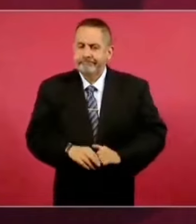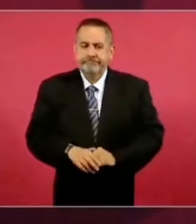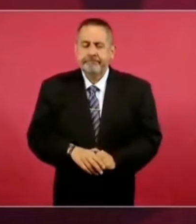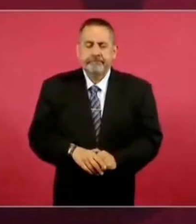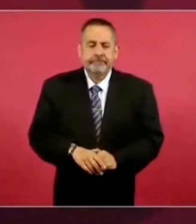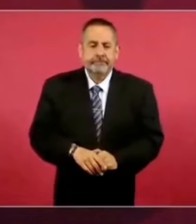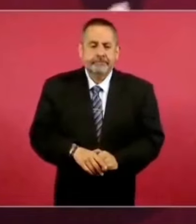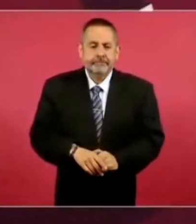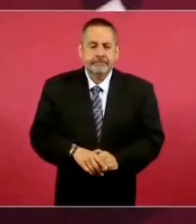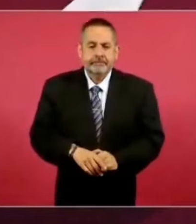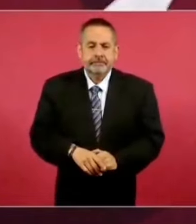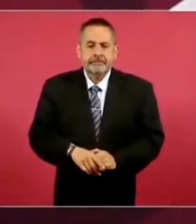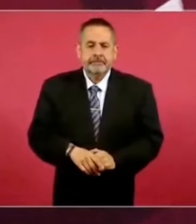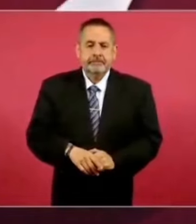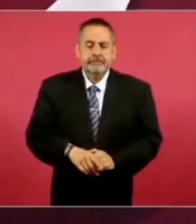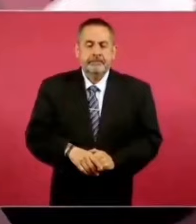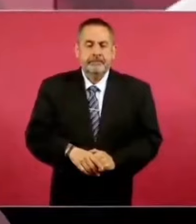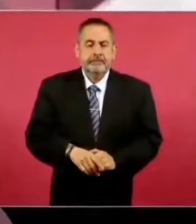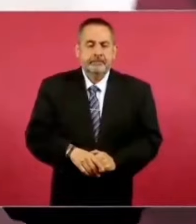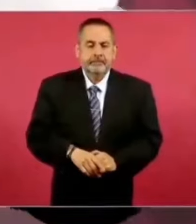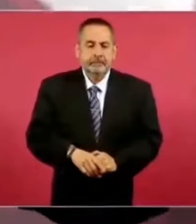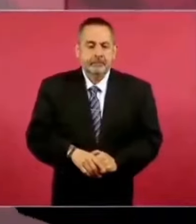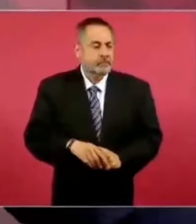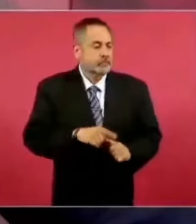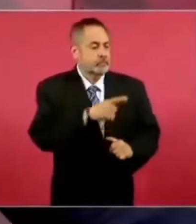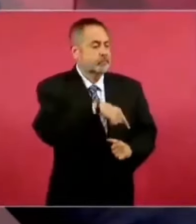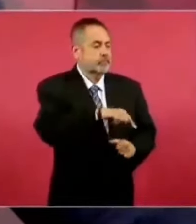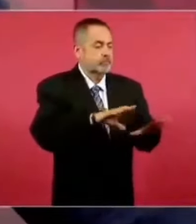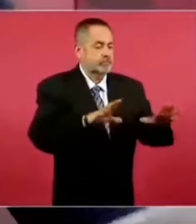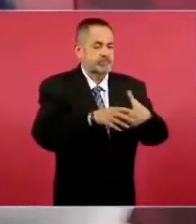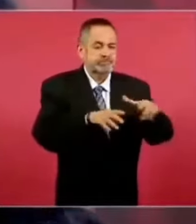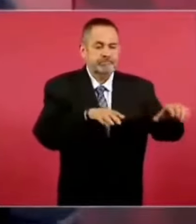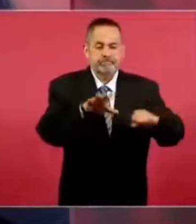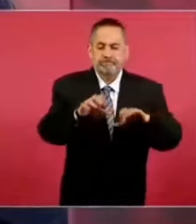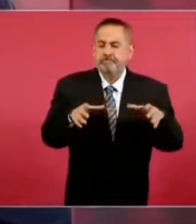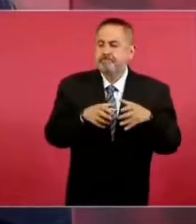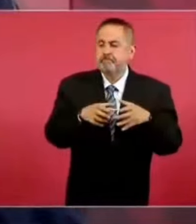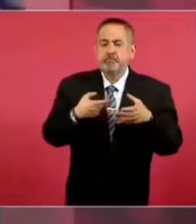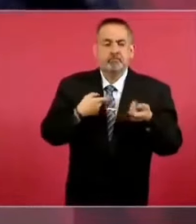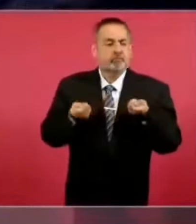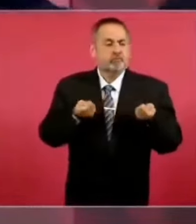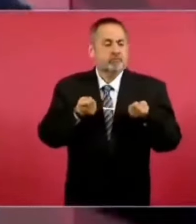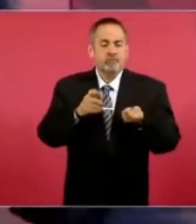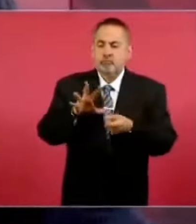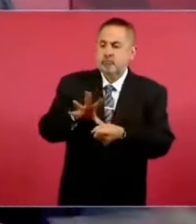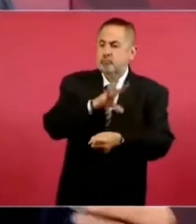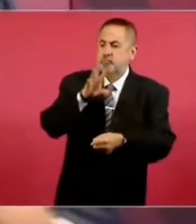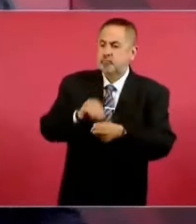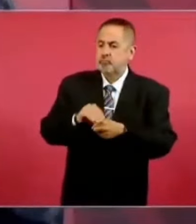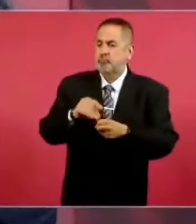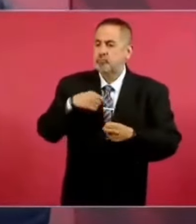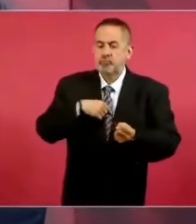que no se deje que haya un monopolio que controle,